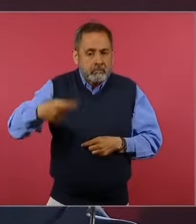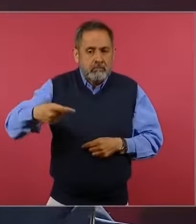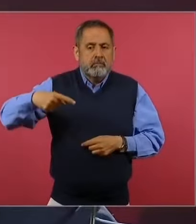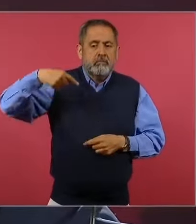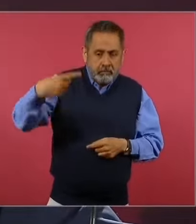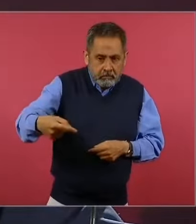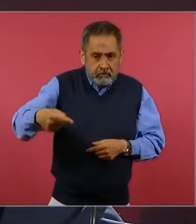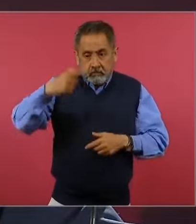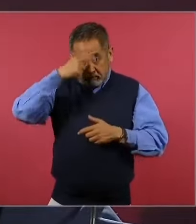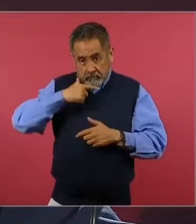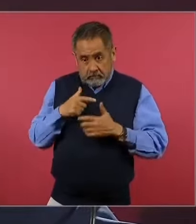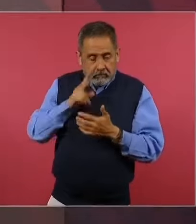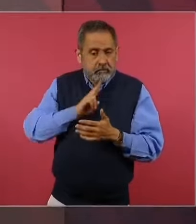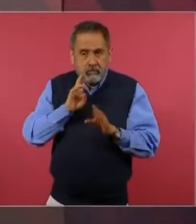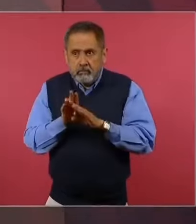la noche,